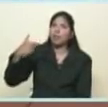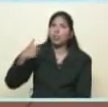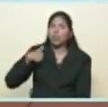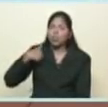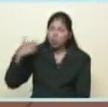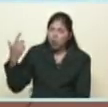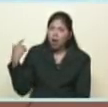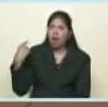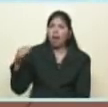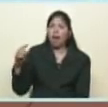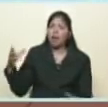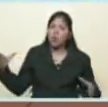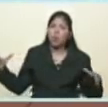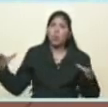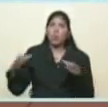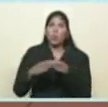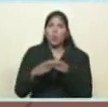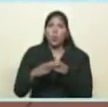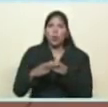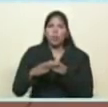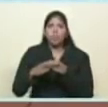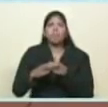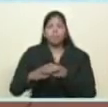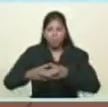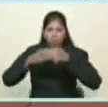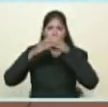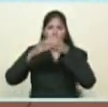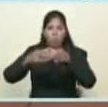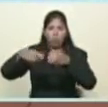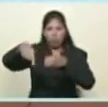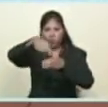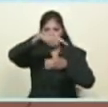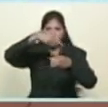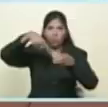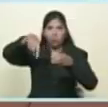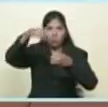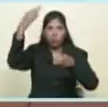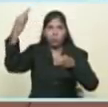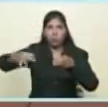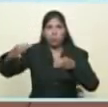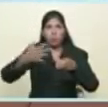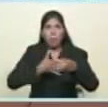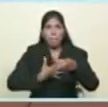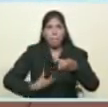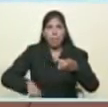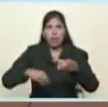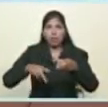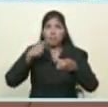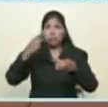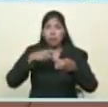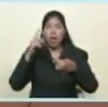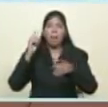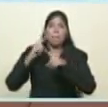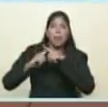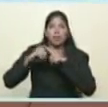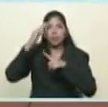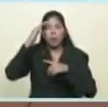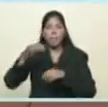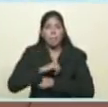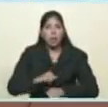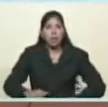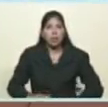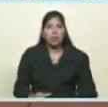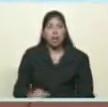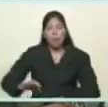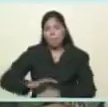contado y cuento con un poderoso equipo del alto mando político y del alto mando político militar, que las